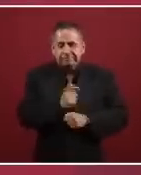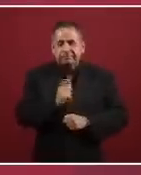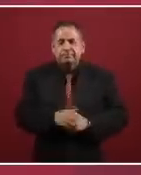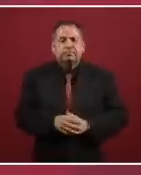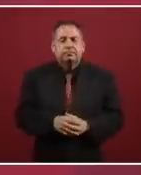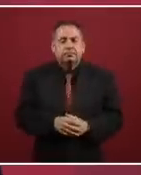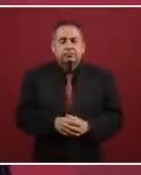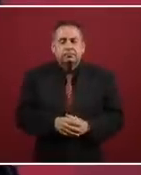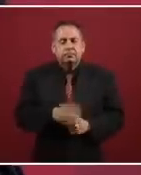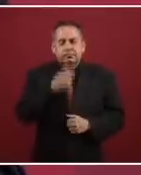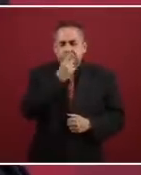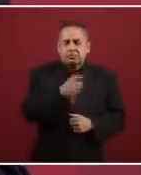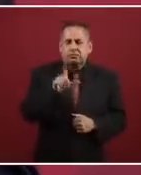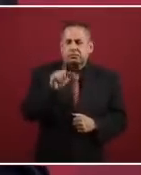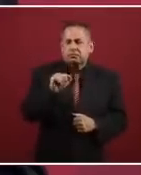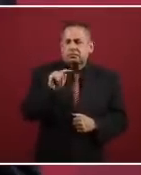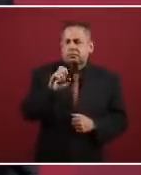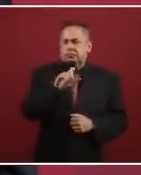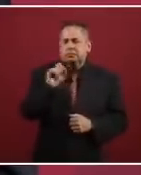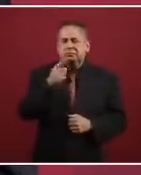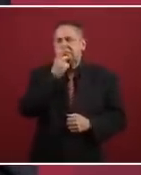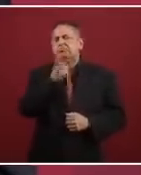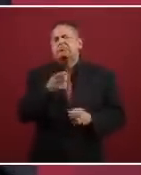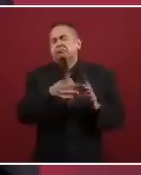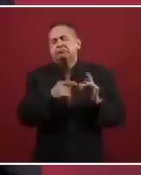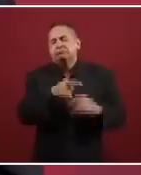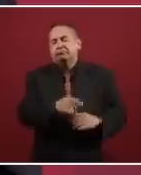¿Y qué dijo Luis Telles?